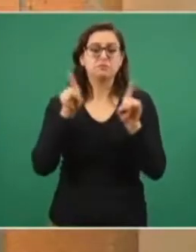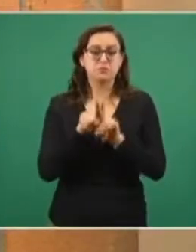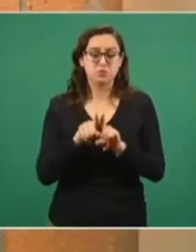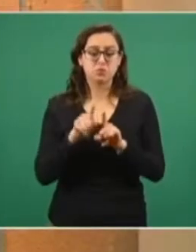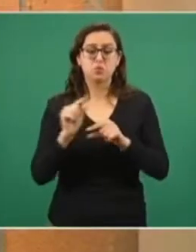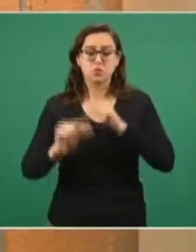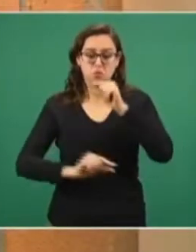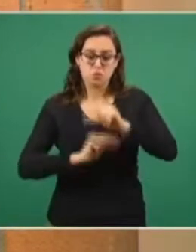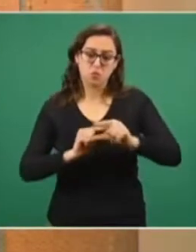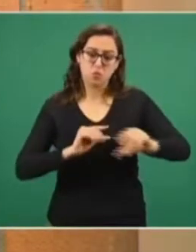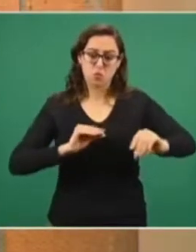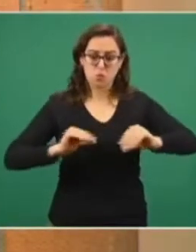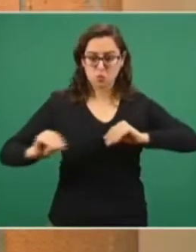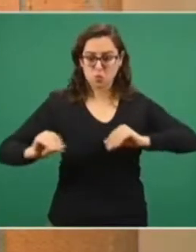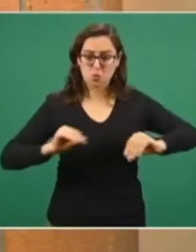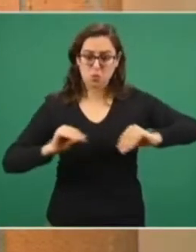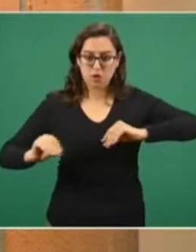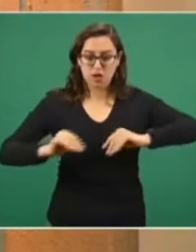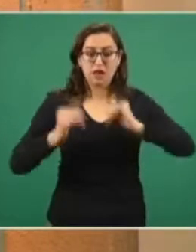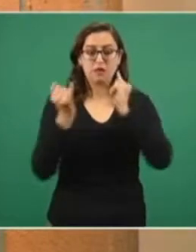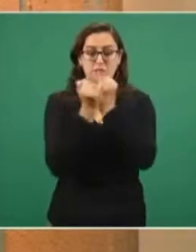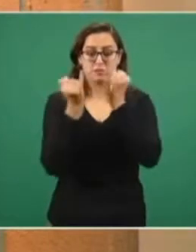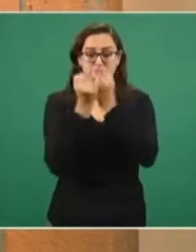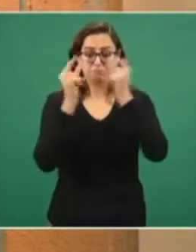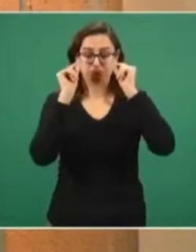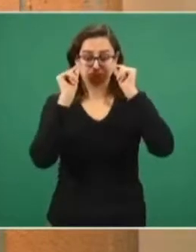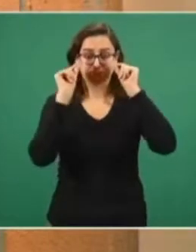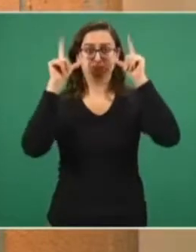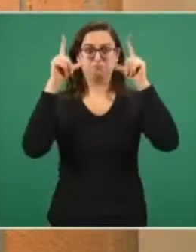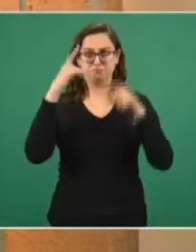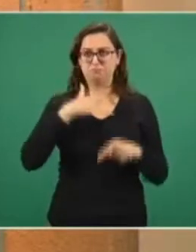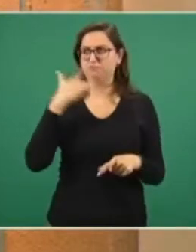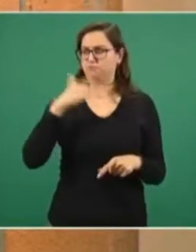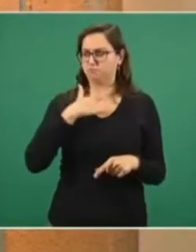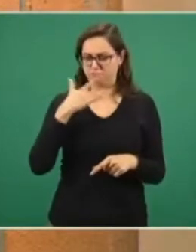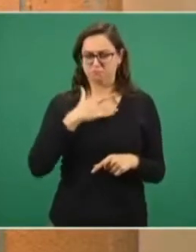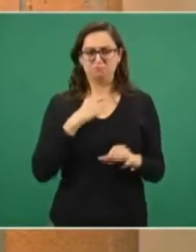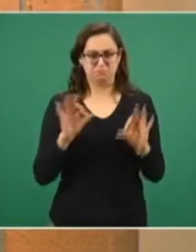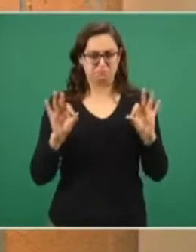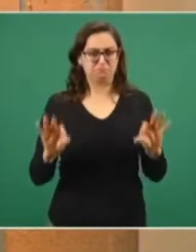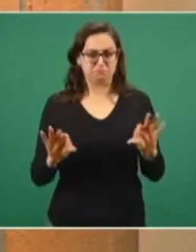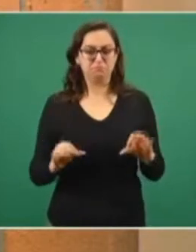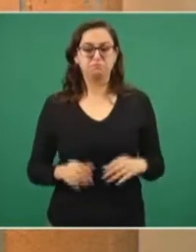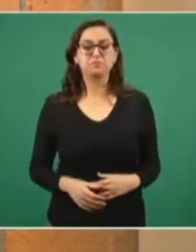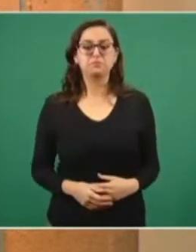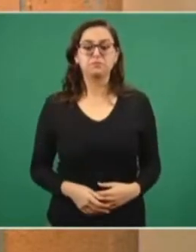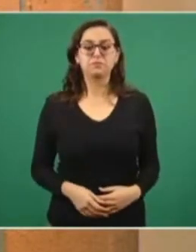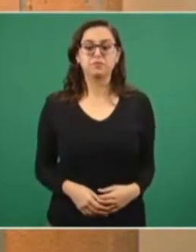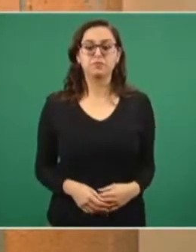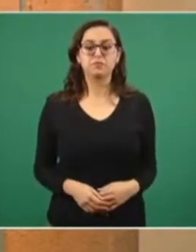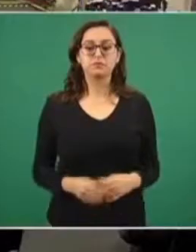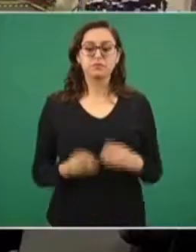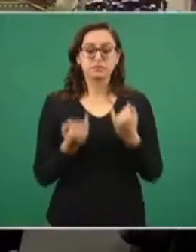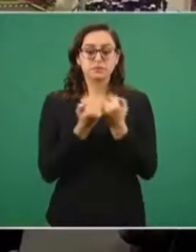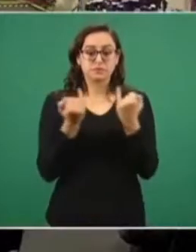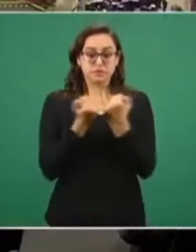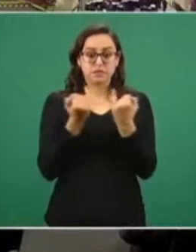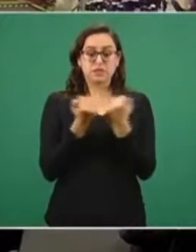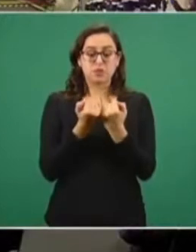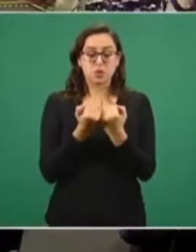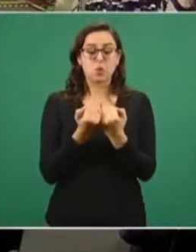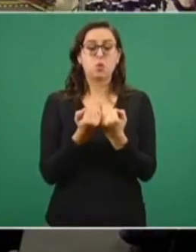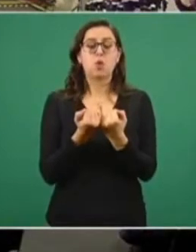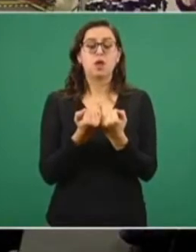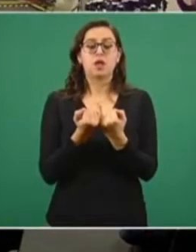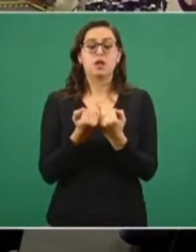se encuentra despierta, consciente y bien orientada. La paciente también respondió favorablemente al